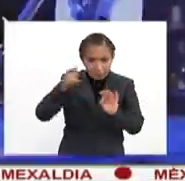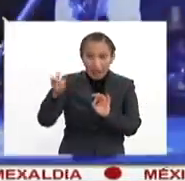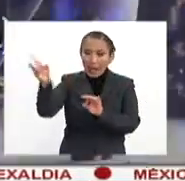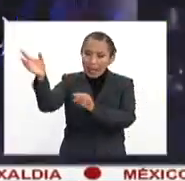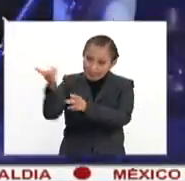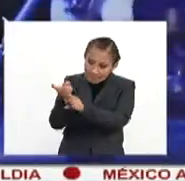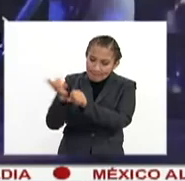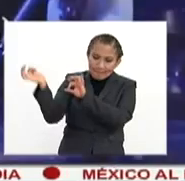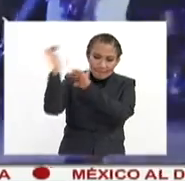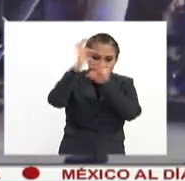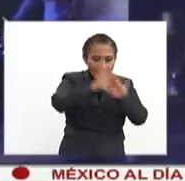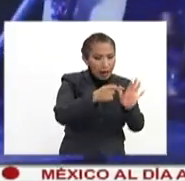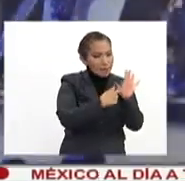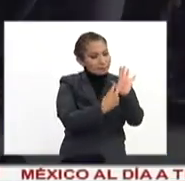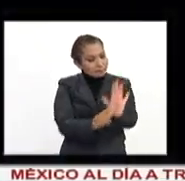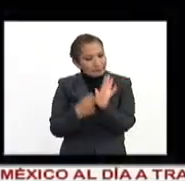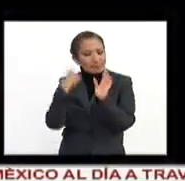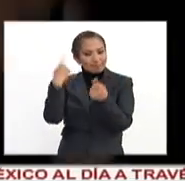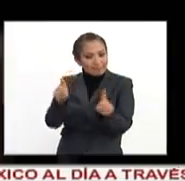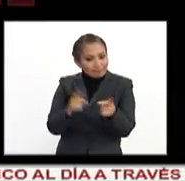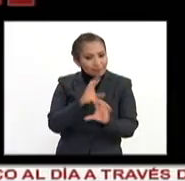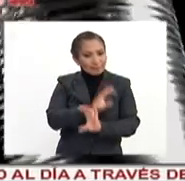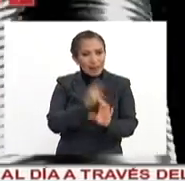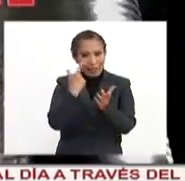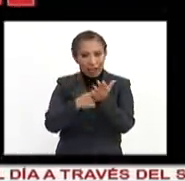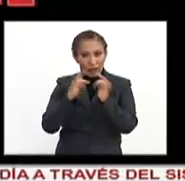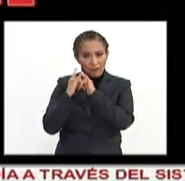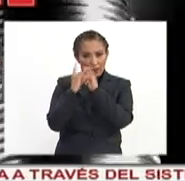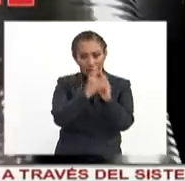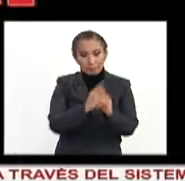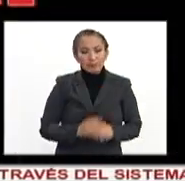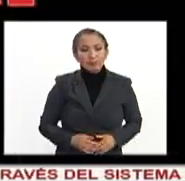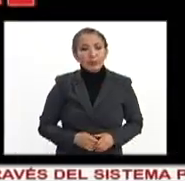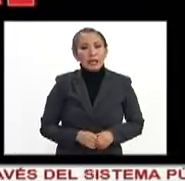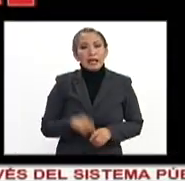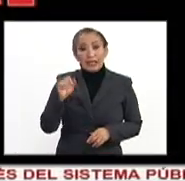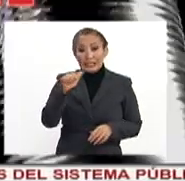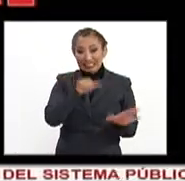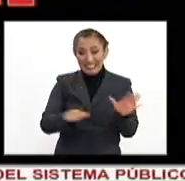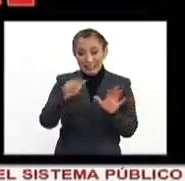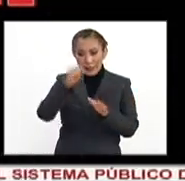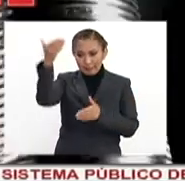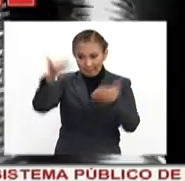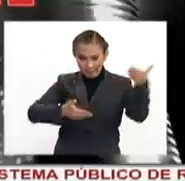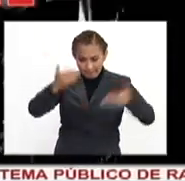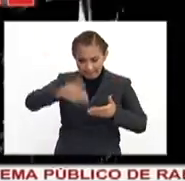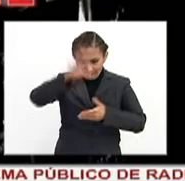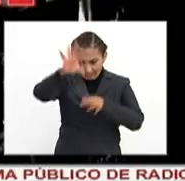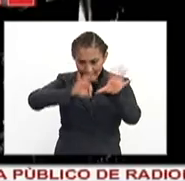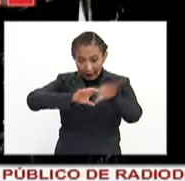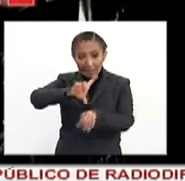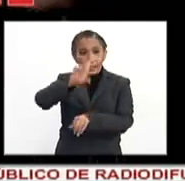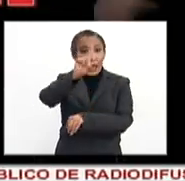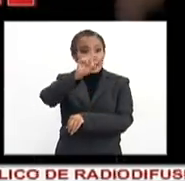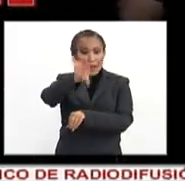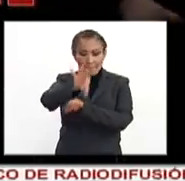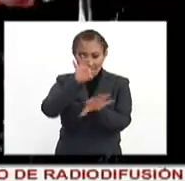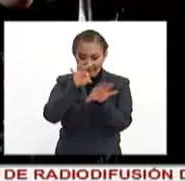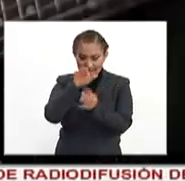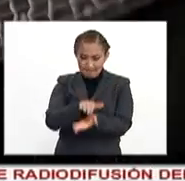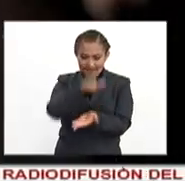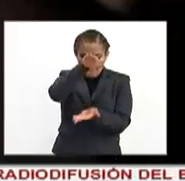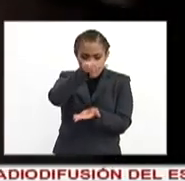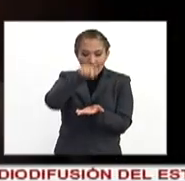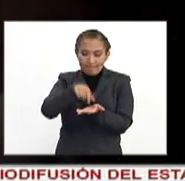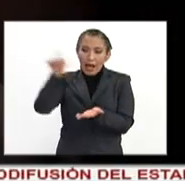muestras artísticas, de estos conciertos que tiene la feria. De esas 600 propuestas se seleccionaron 30 y